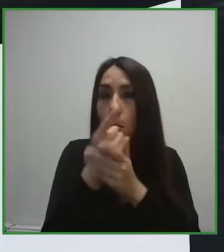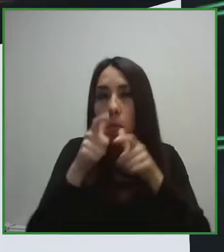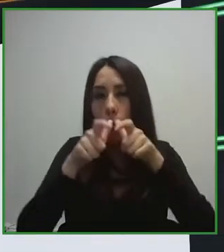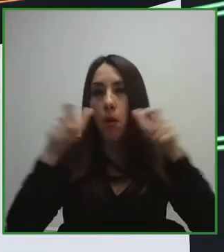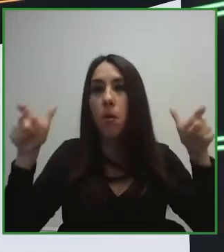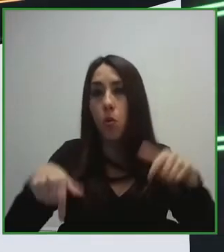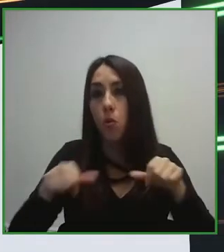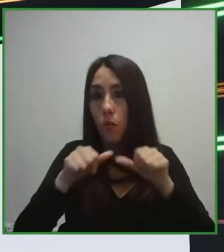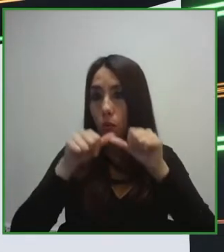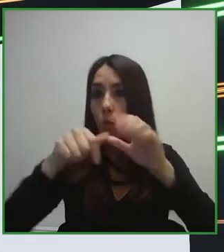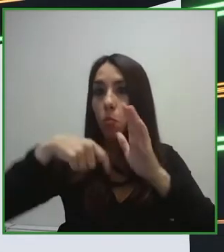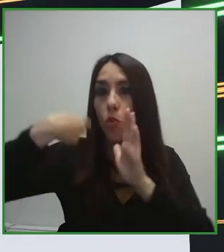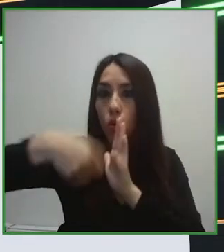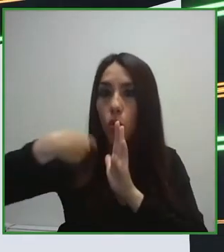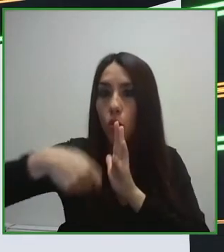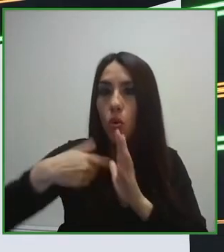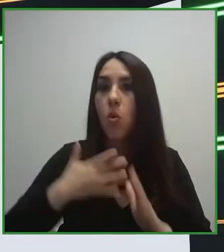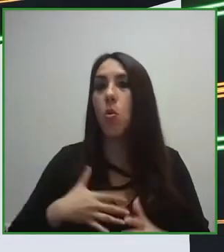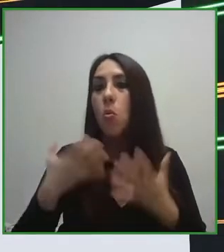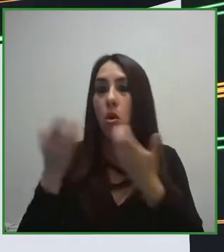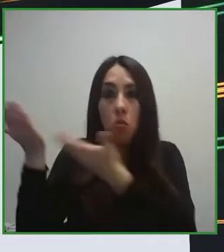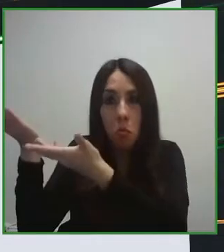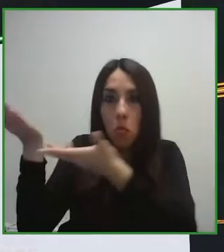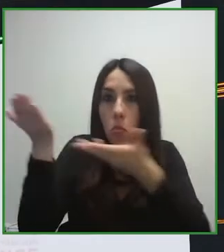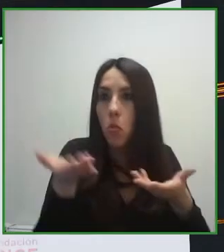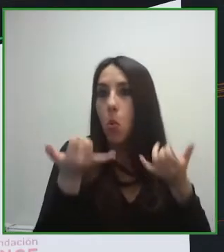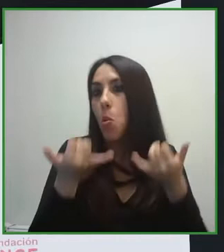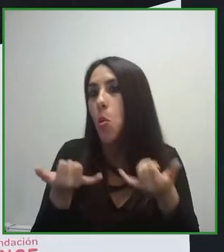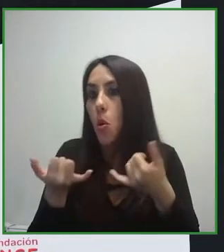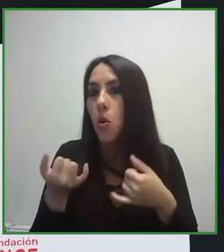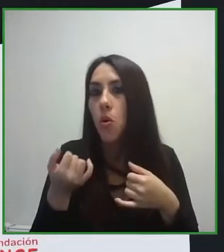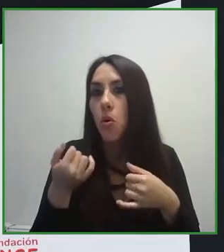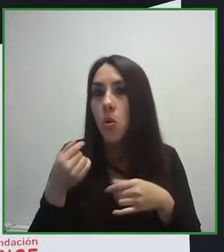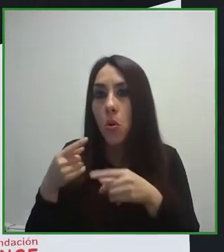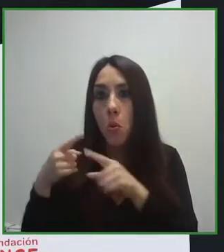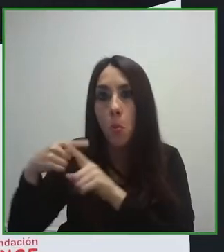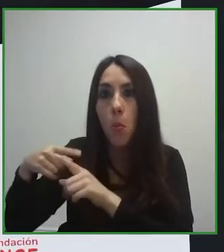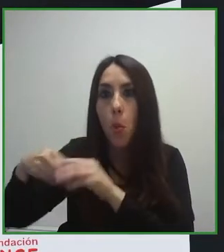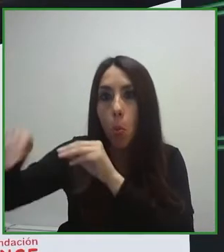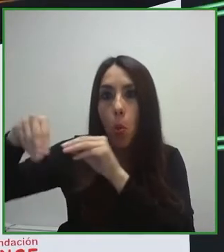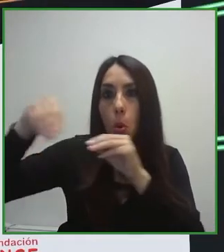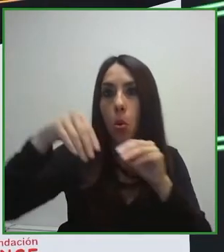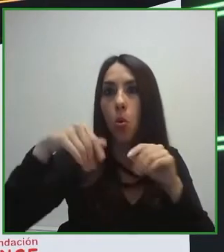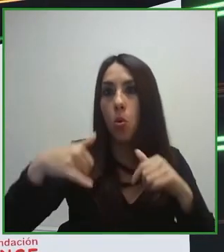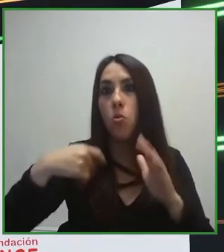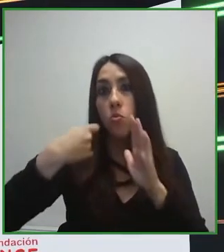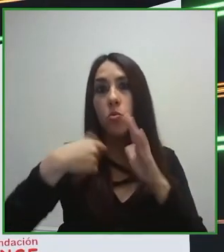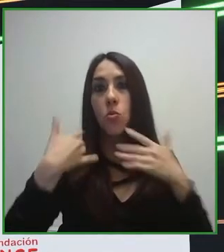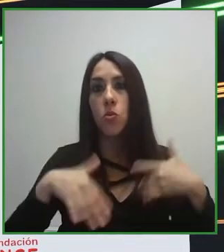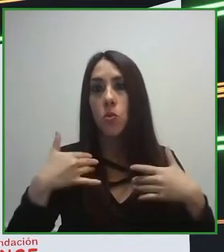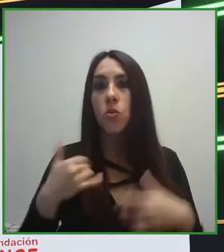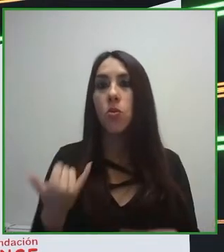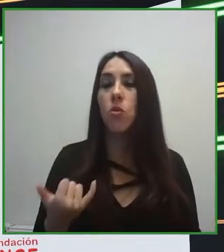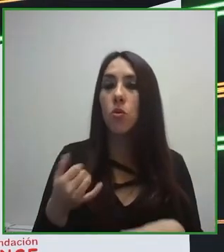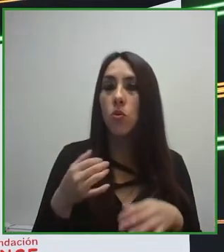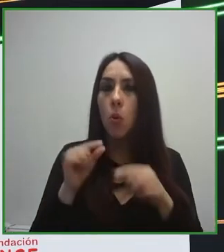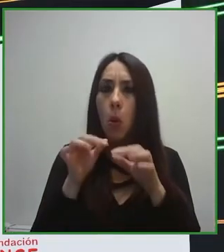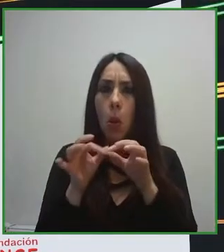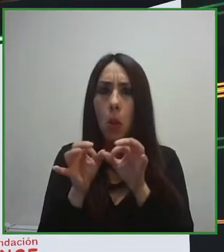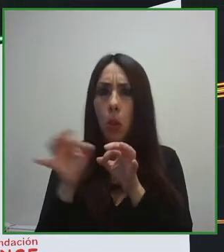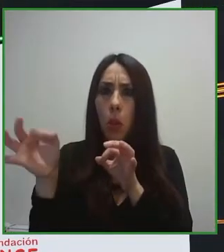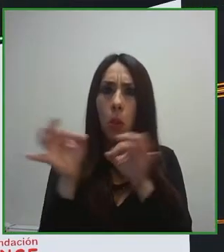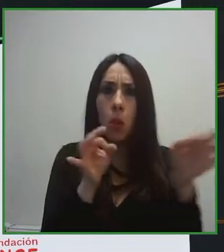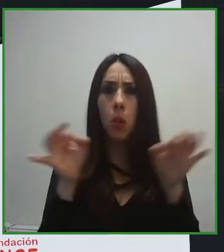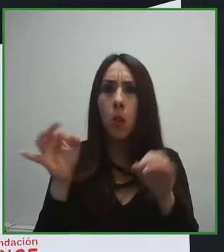de un programa muy especial llamado TIC Innovación para la Inclusión. Este es un programa conjunto desarrollado por Pacto de